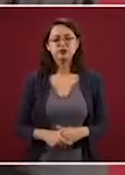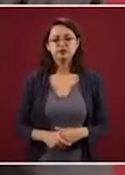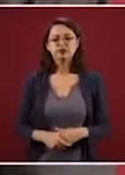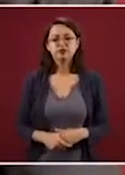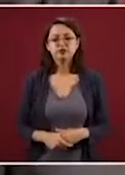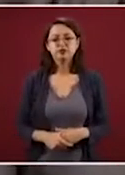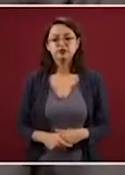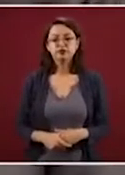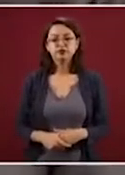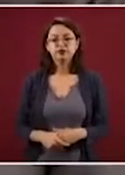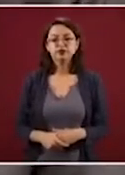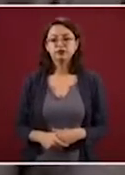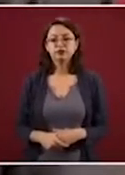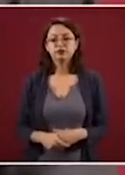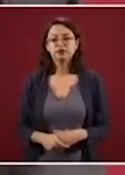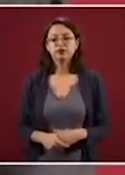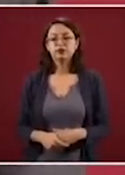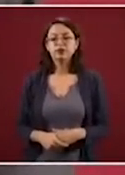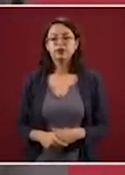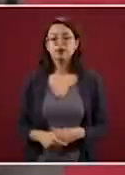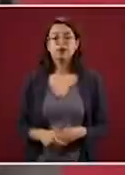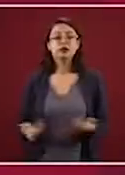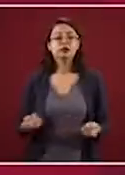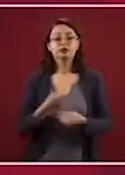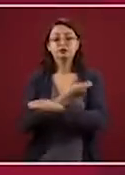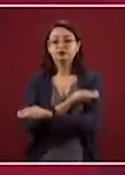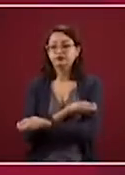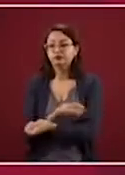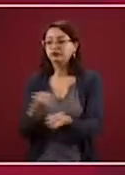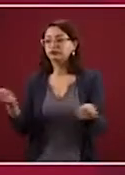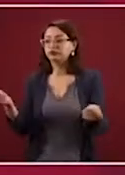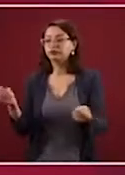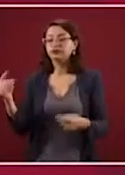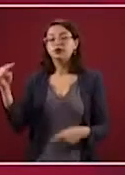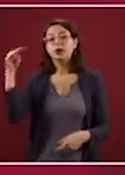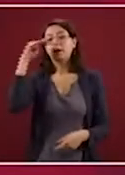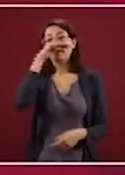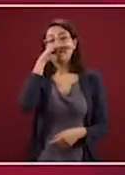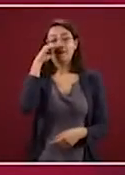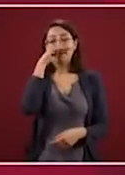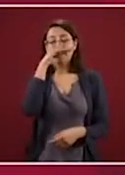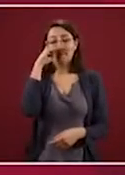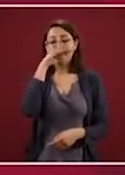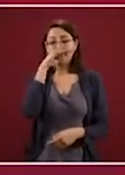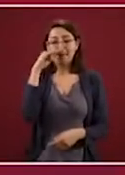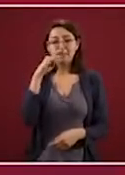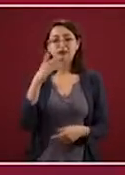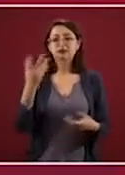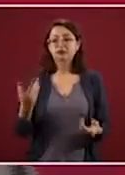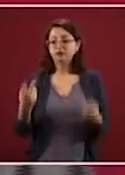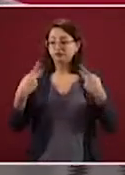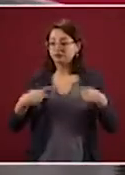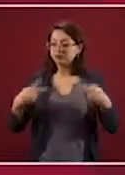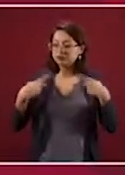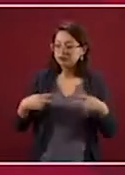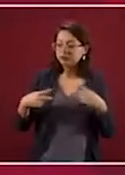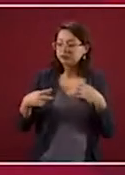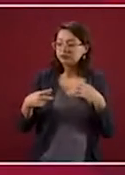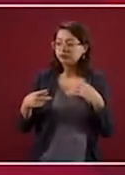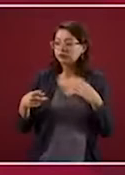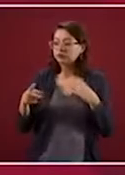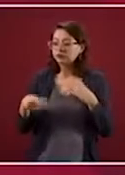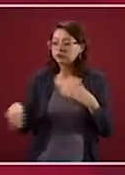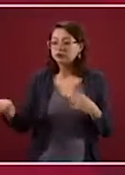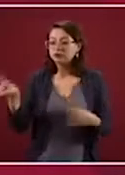y garantizar que se entreguen de manera gratuita los medicamentos a la gente que no tiene